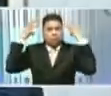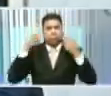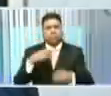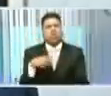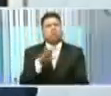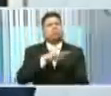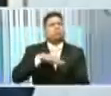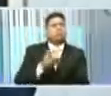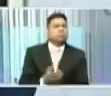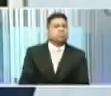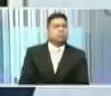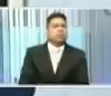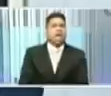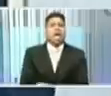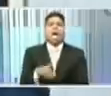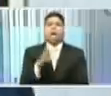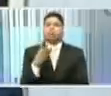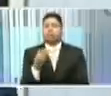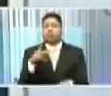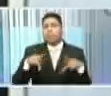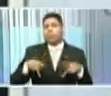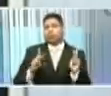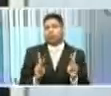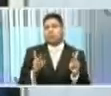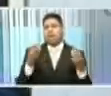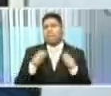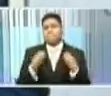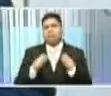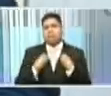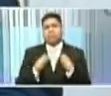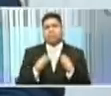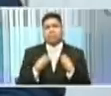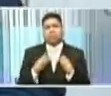has tenido varias oportunidades en la vida